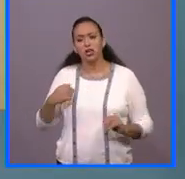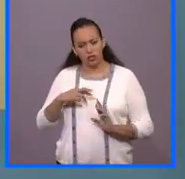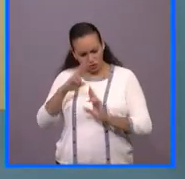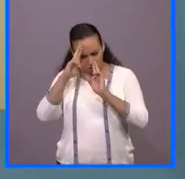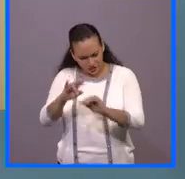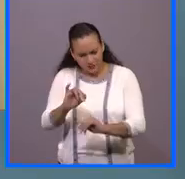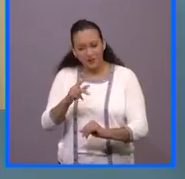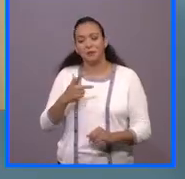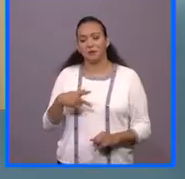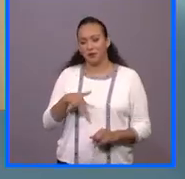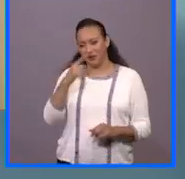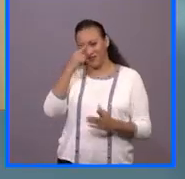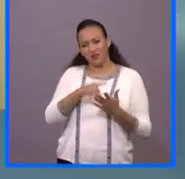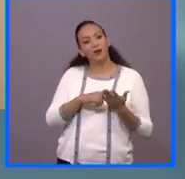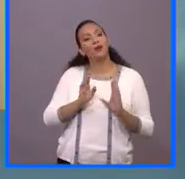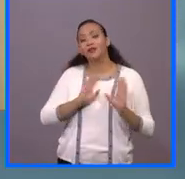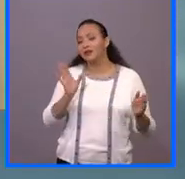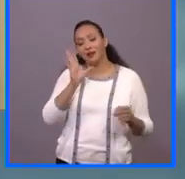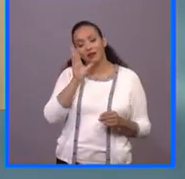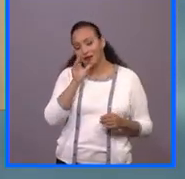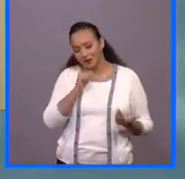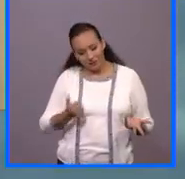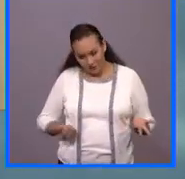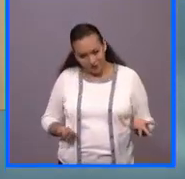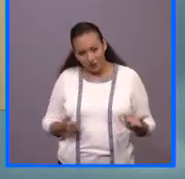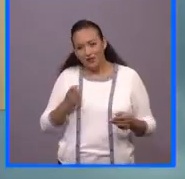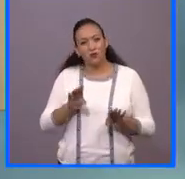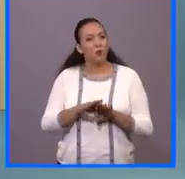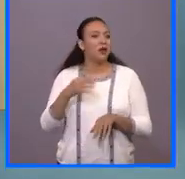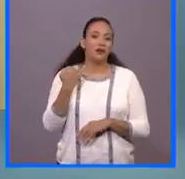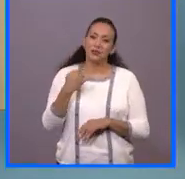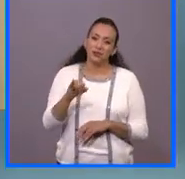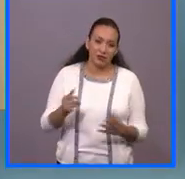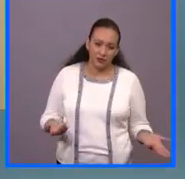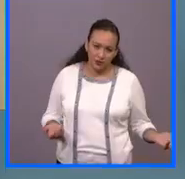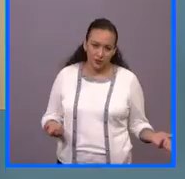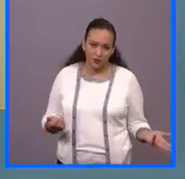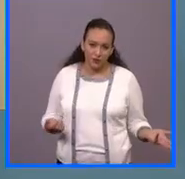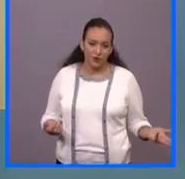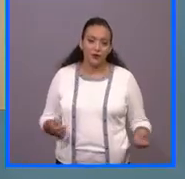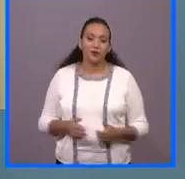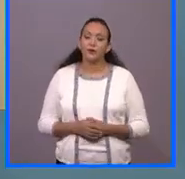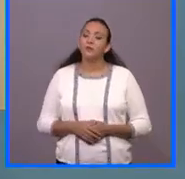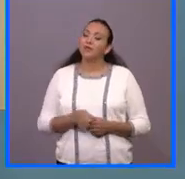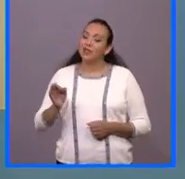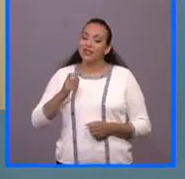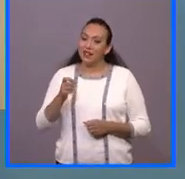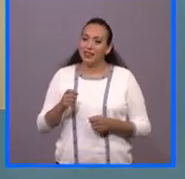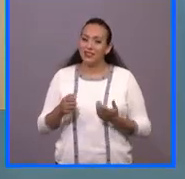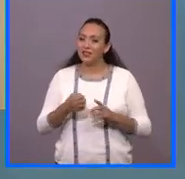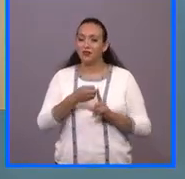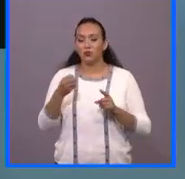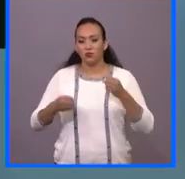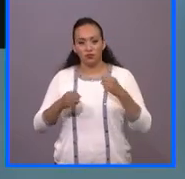creo que podríamos caer en un absurdo y además en una manera de colapsar la impartición